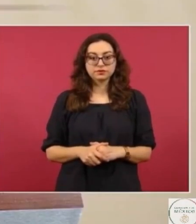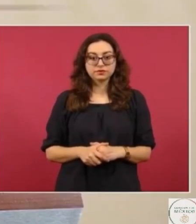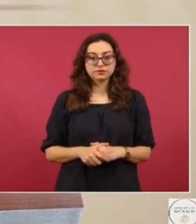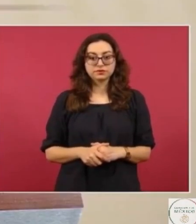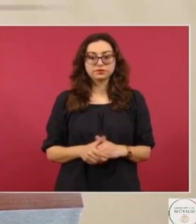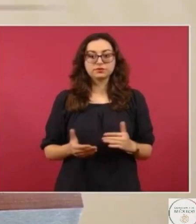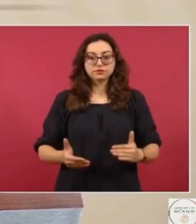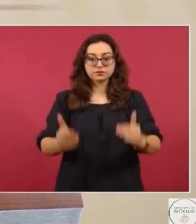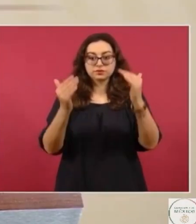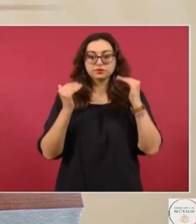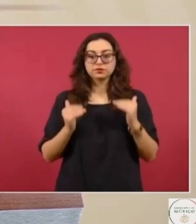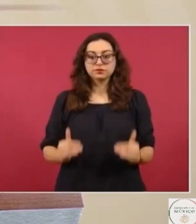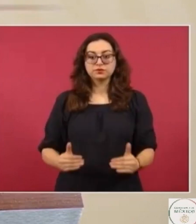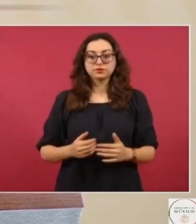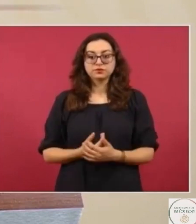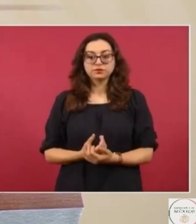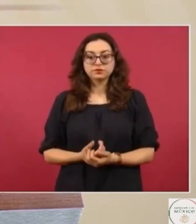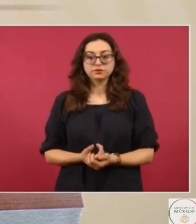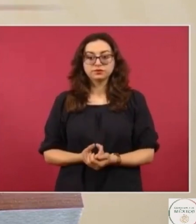Adelante.